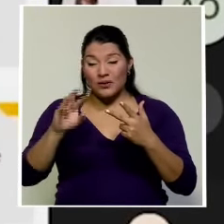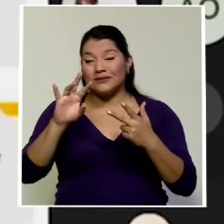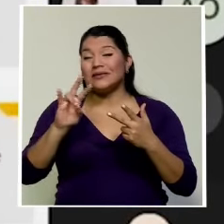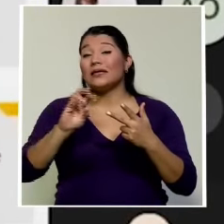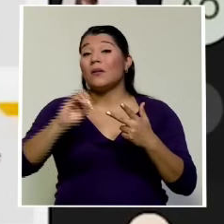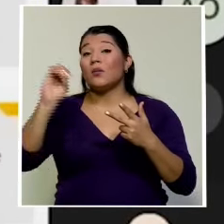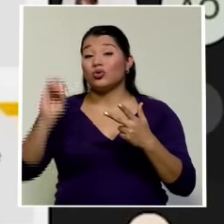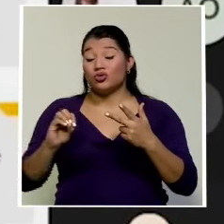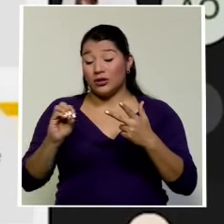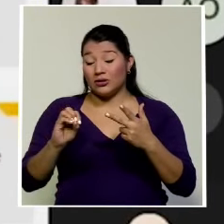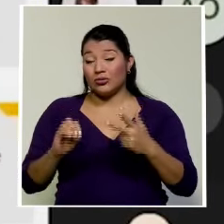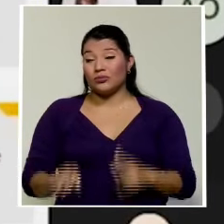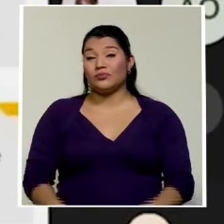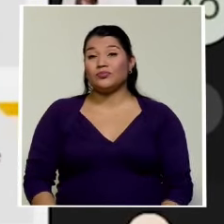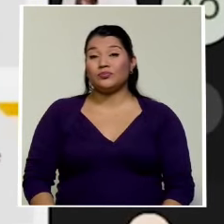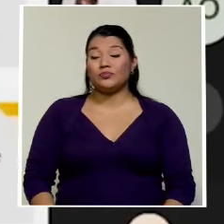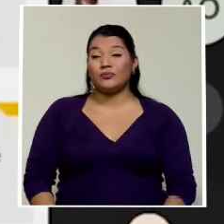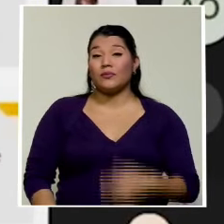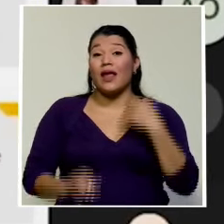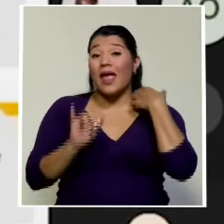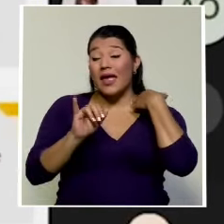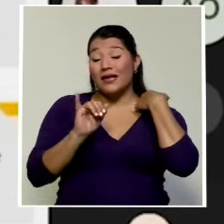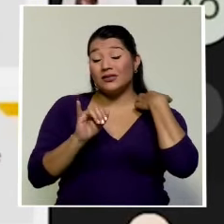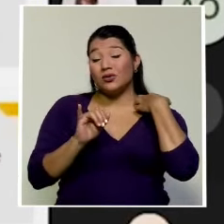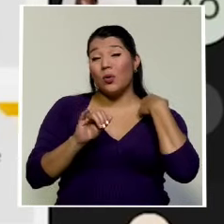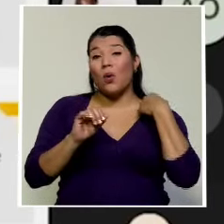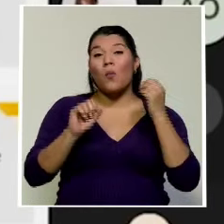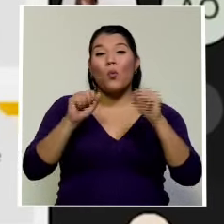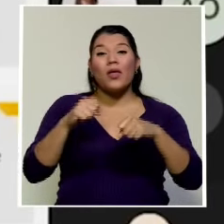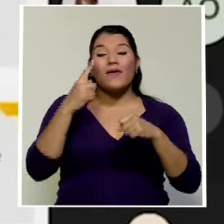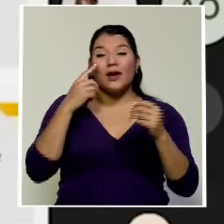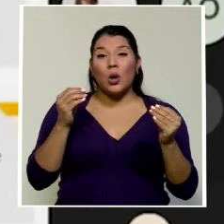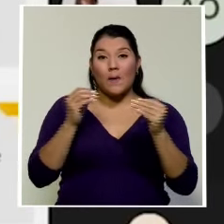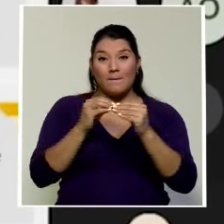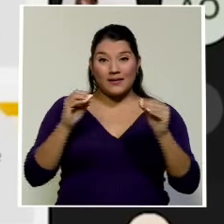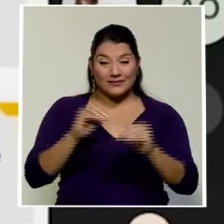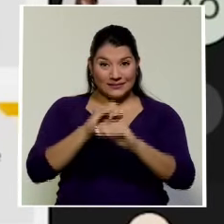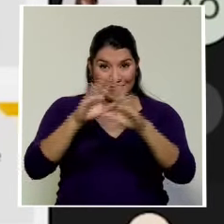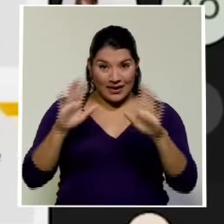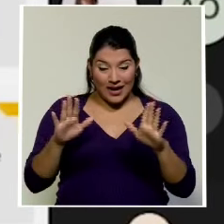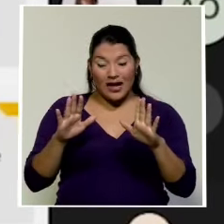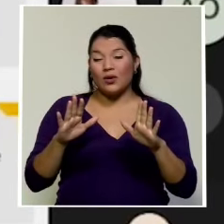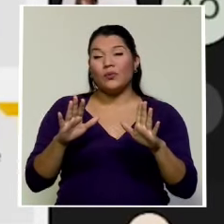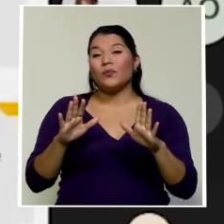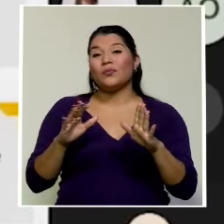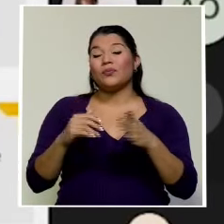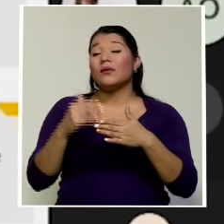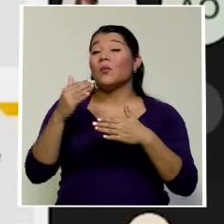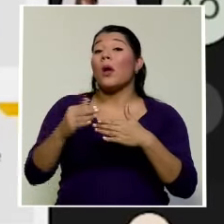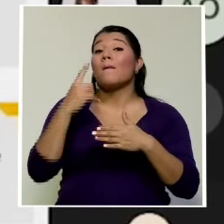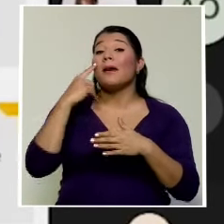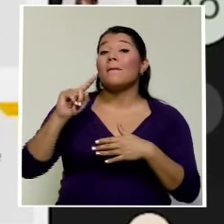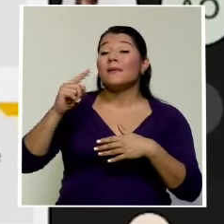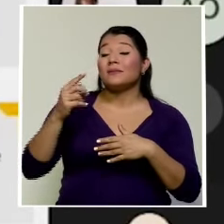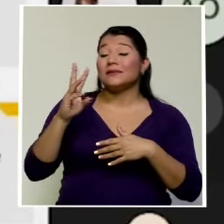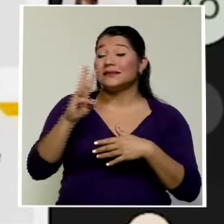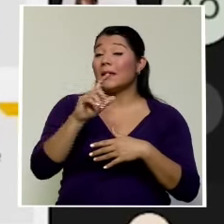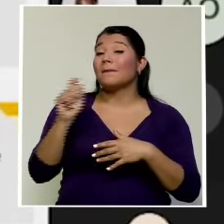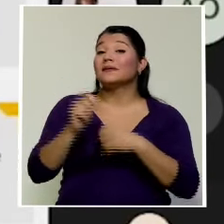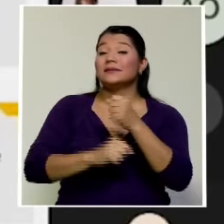66,7% respectivamente. Esto se puede observar más claramente en el gráfico. Para el primer semestre de